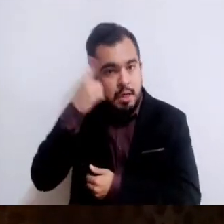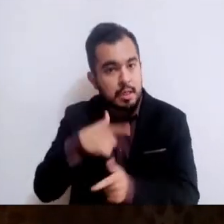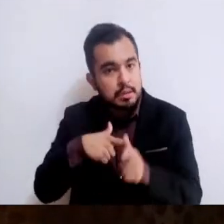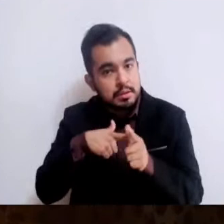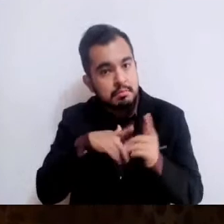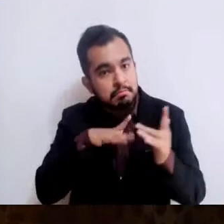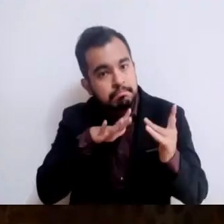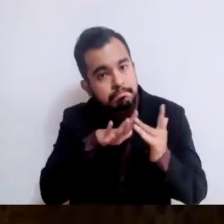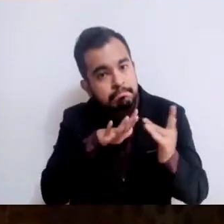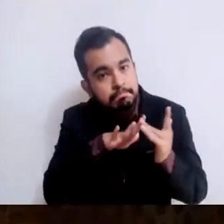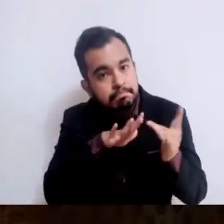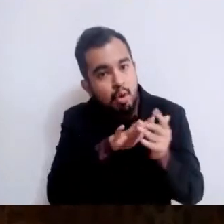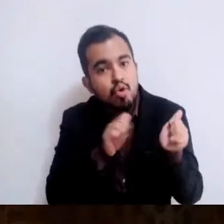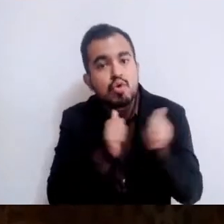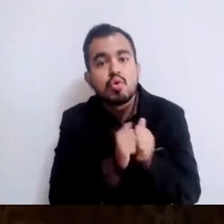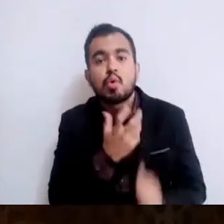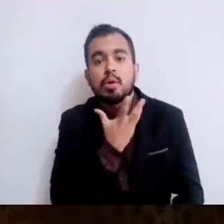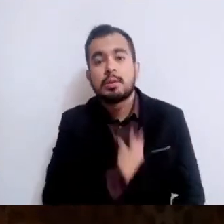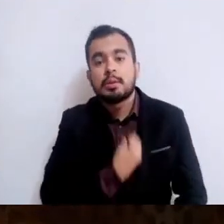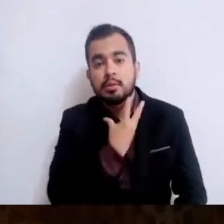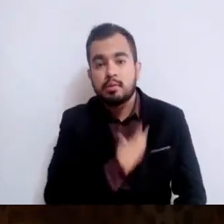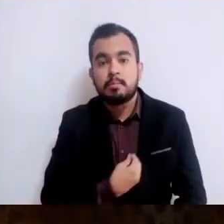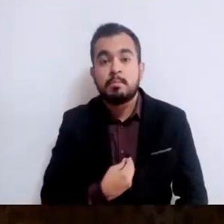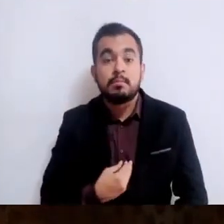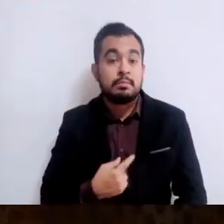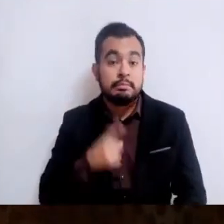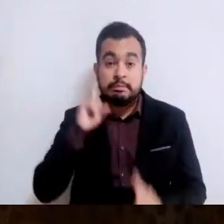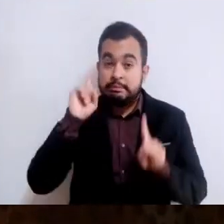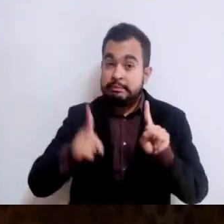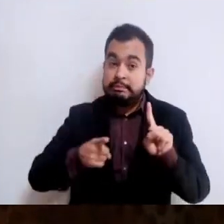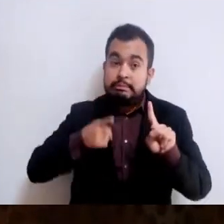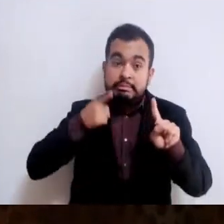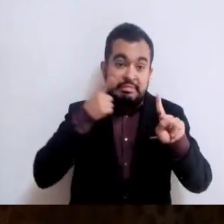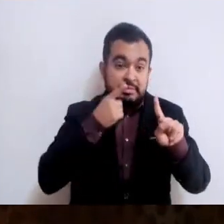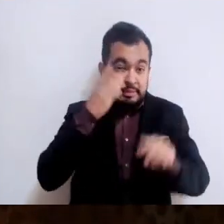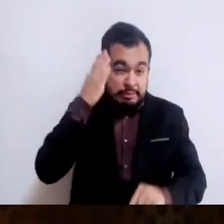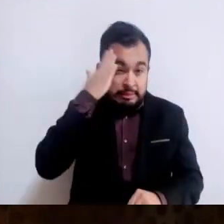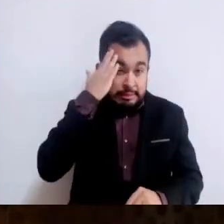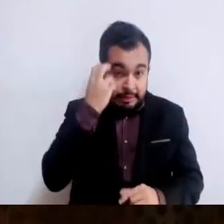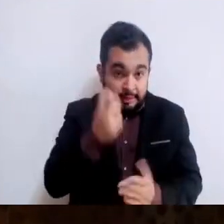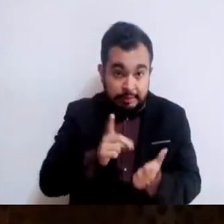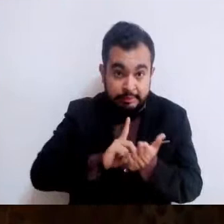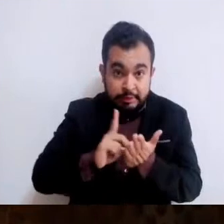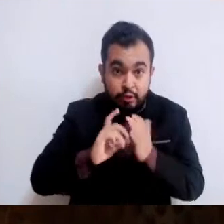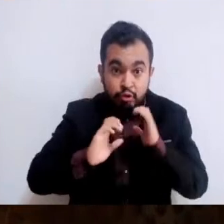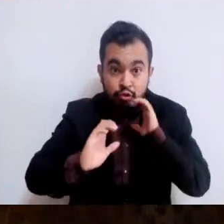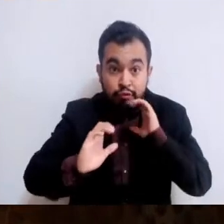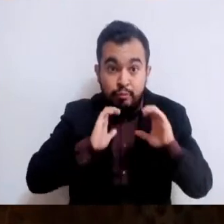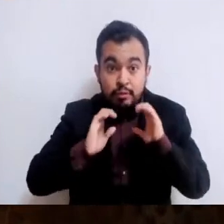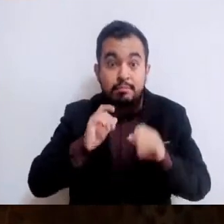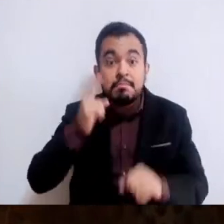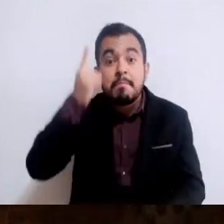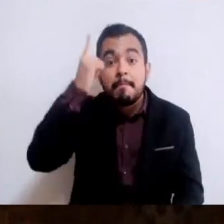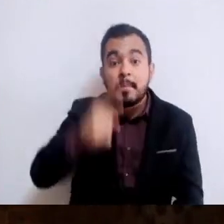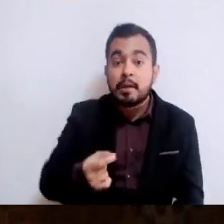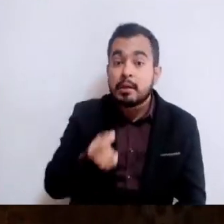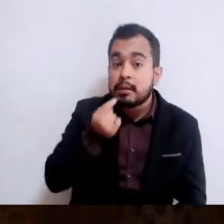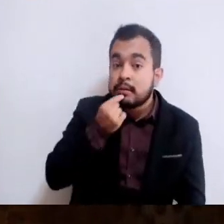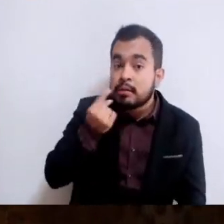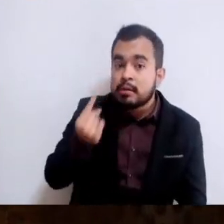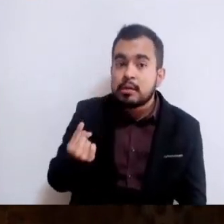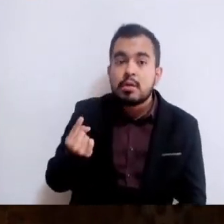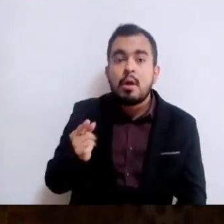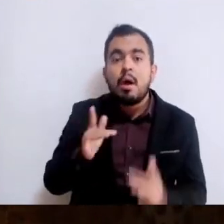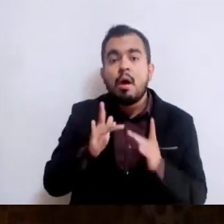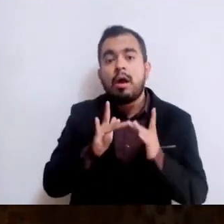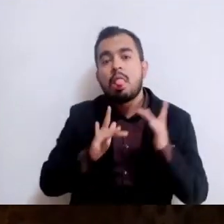hijos. El objetivo principal de este derecho es que el menor no pierda la relación con